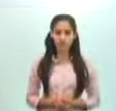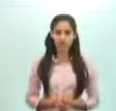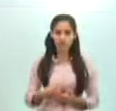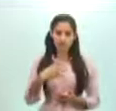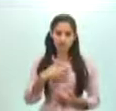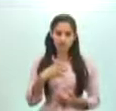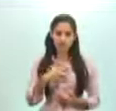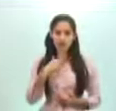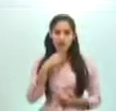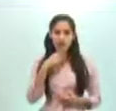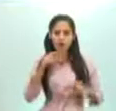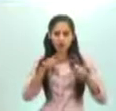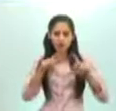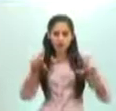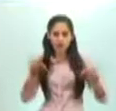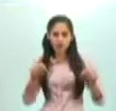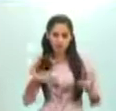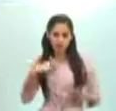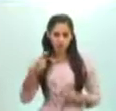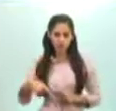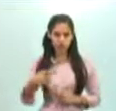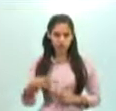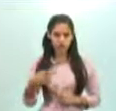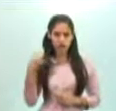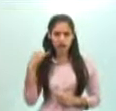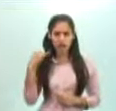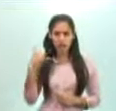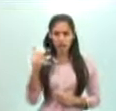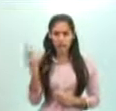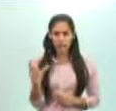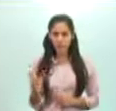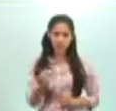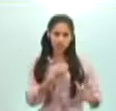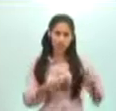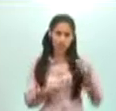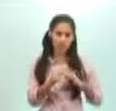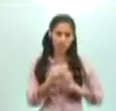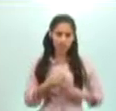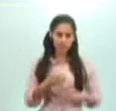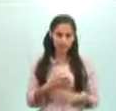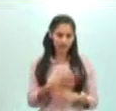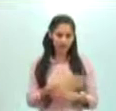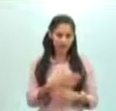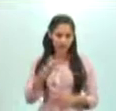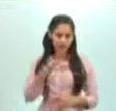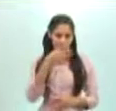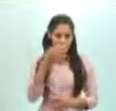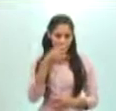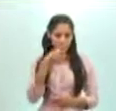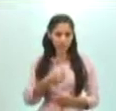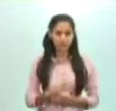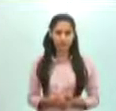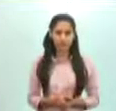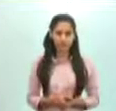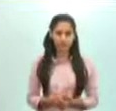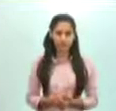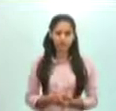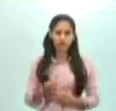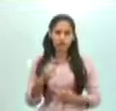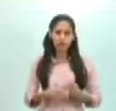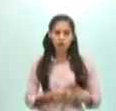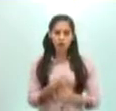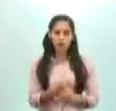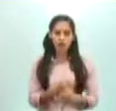Emplea términos cotidianos que se alejan de la poesía romántica a la que hacíamos alusión al inicio de la clase. Utiliza